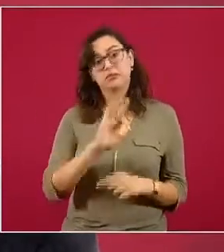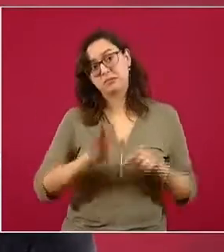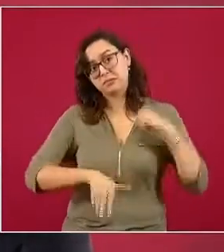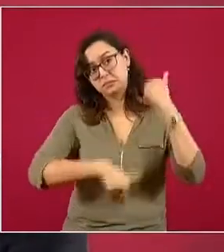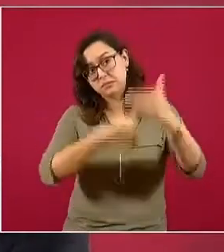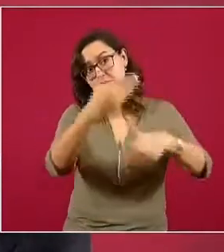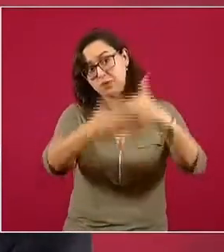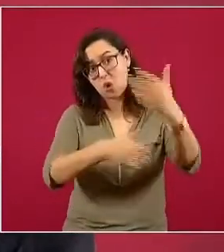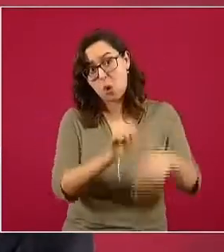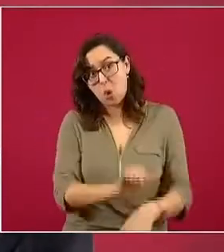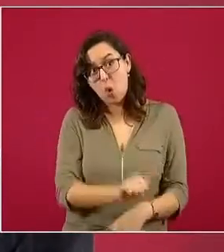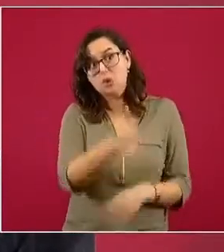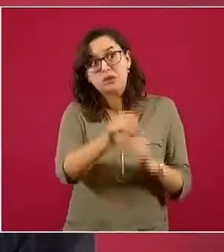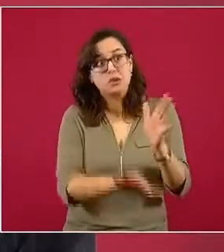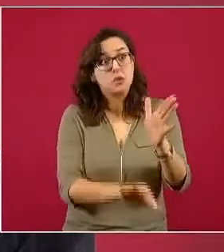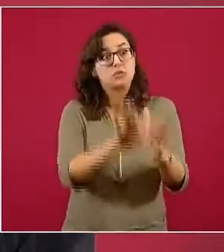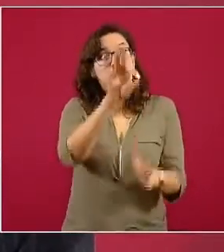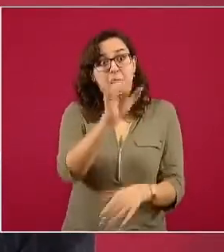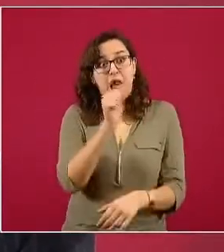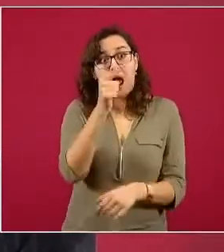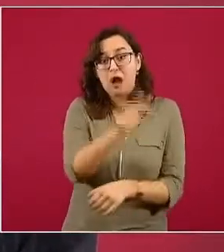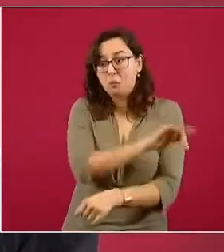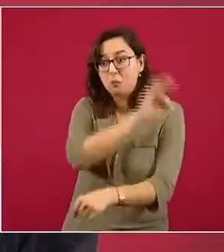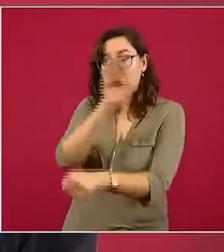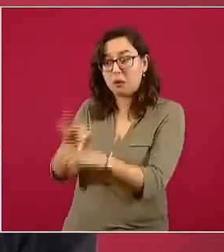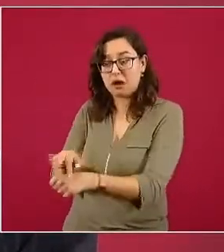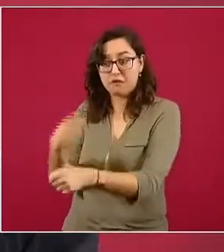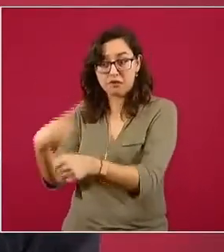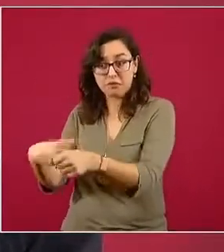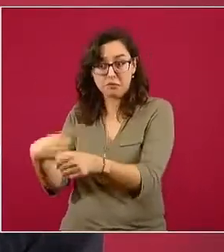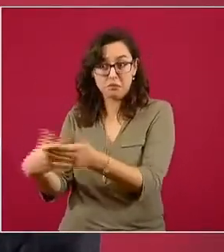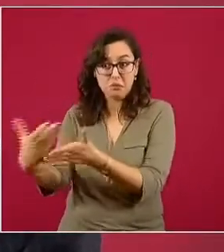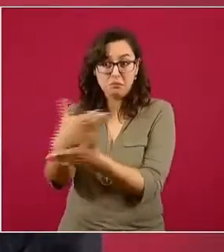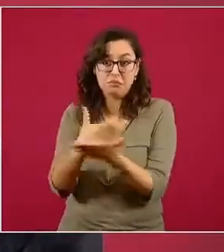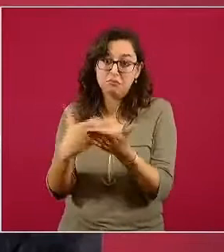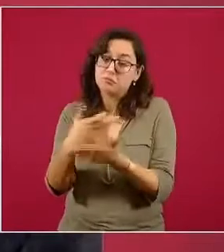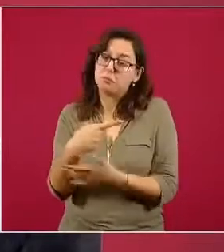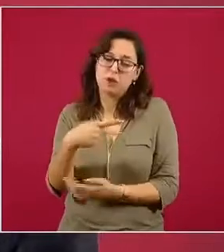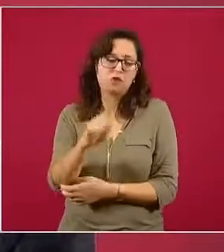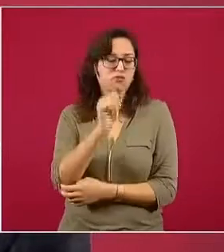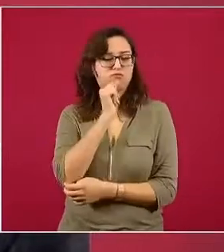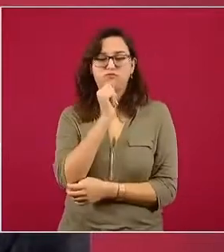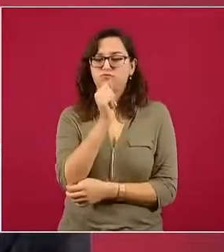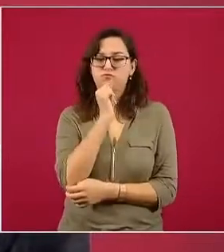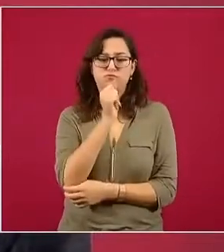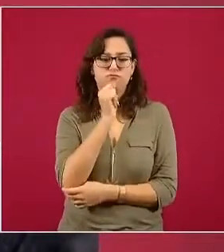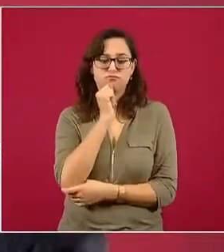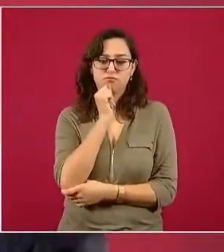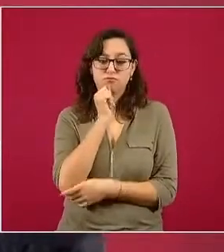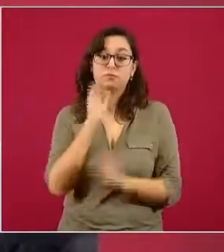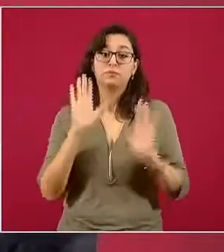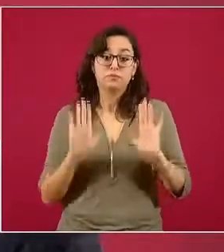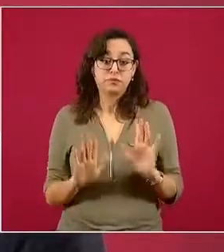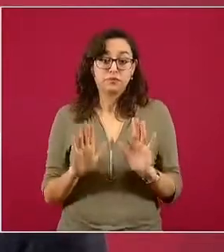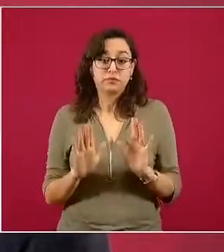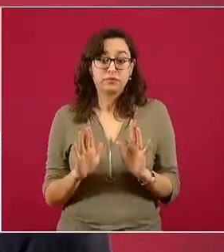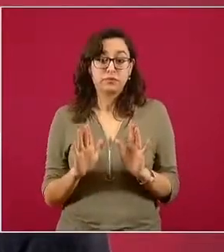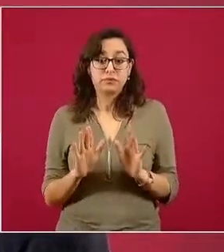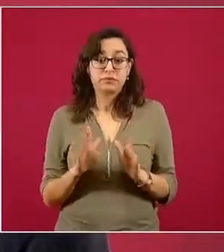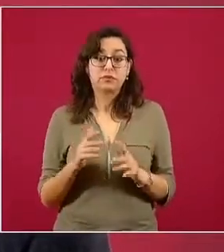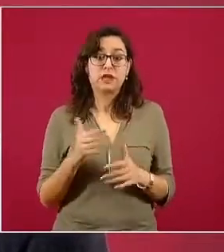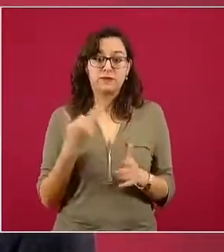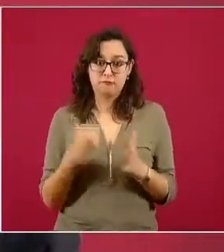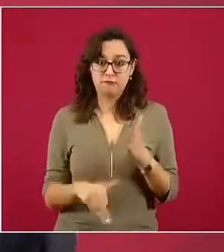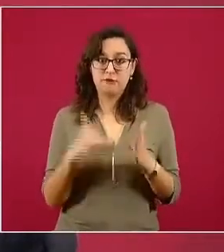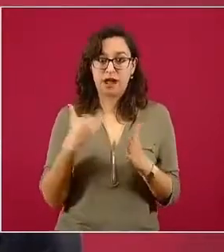descarta, pero no hay ninguna evidencia científica de que eso ocurriera. Todavía es muy temprana el conocimiento